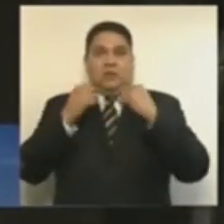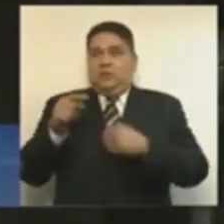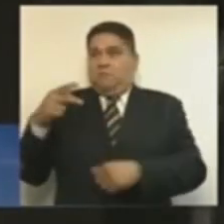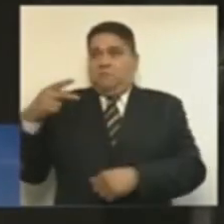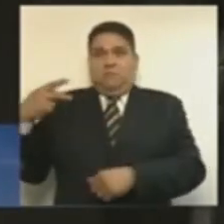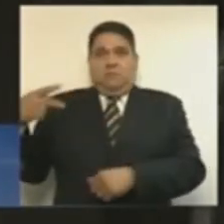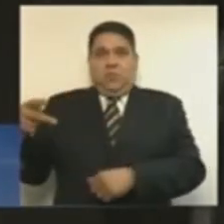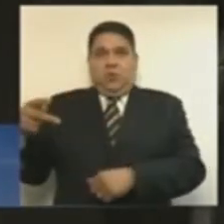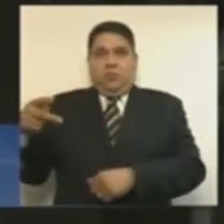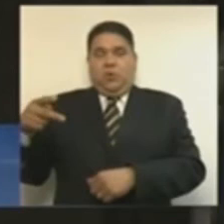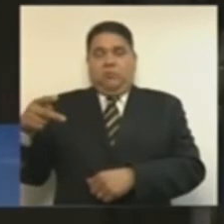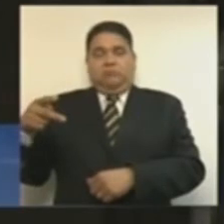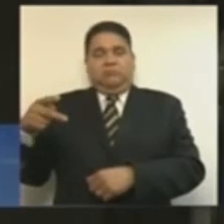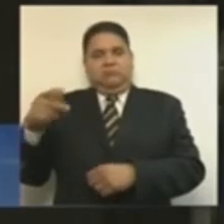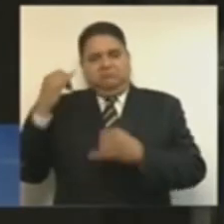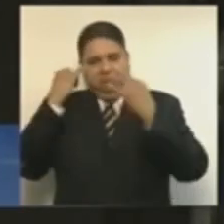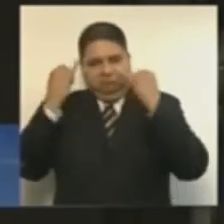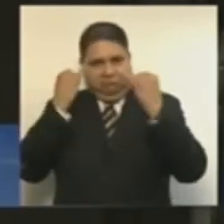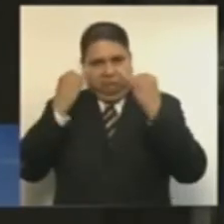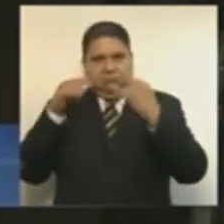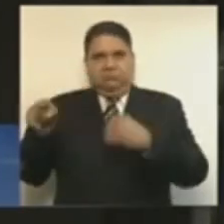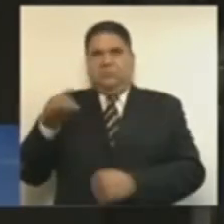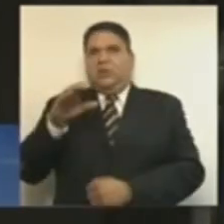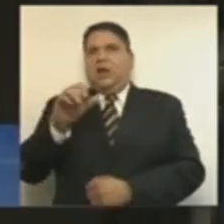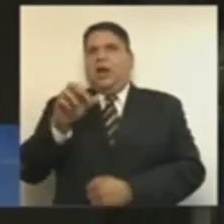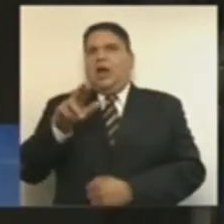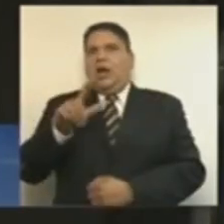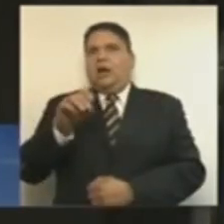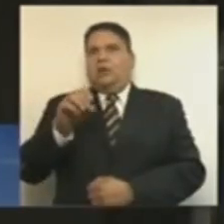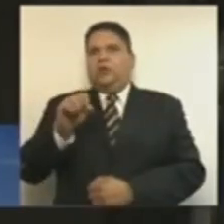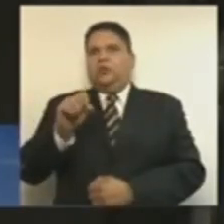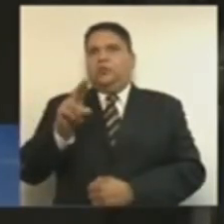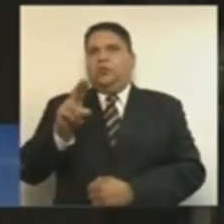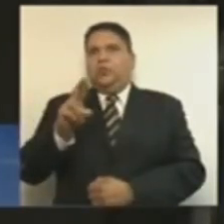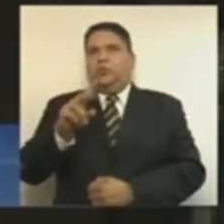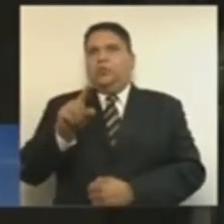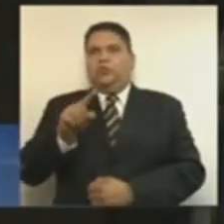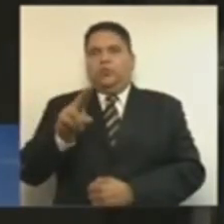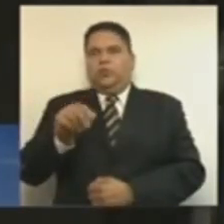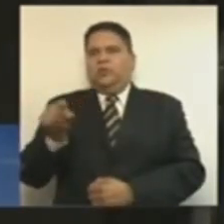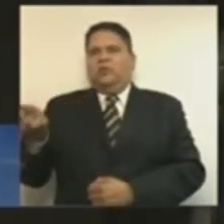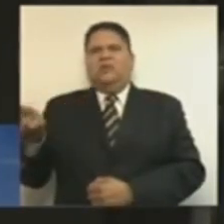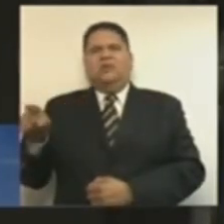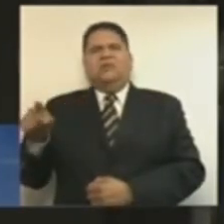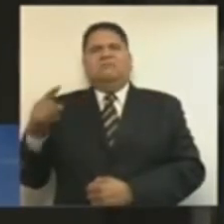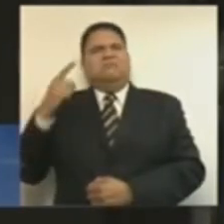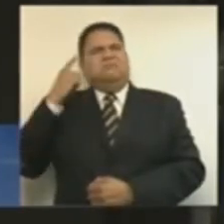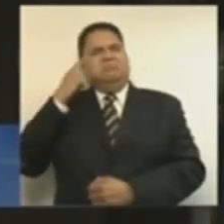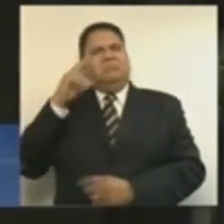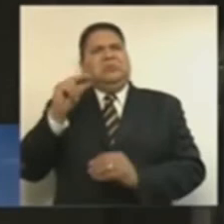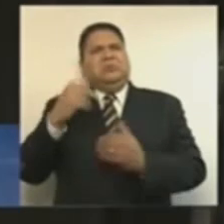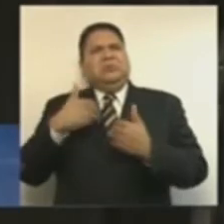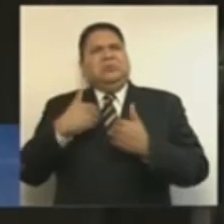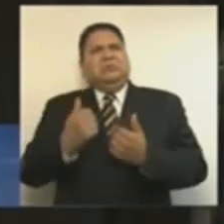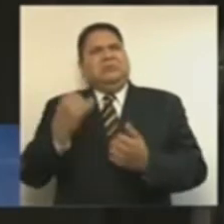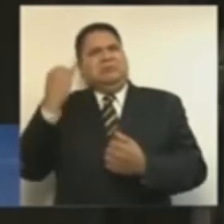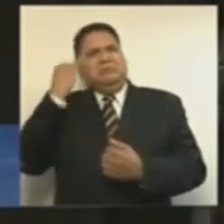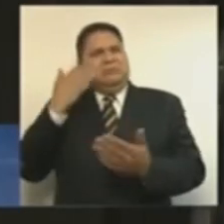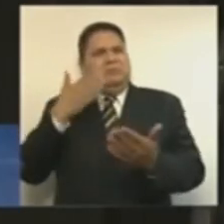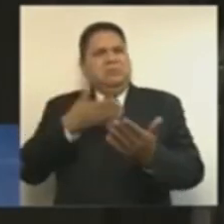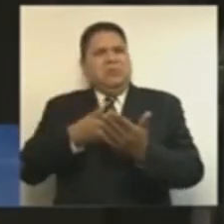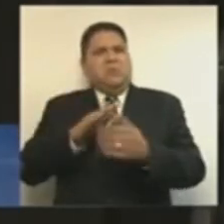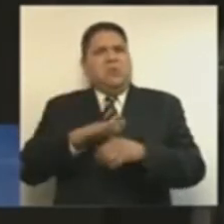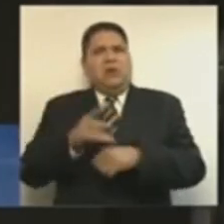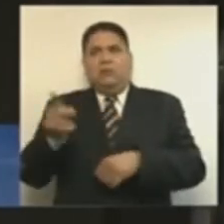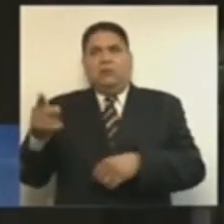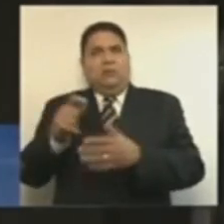administración, Carlos Ursúa, decía que no entendía por qué. Hay un artículo de él en el